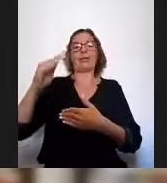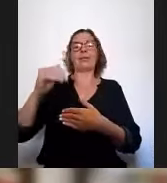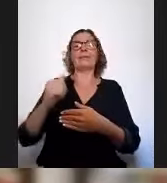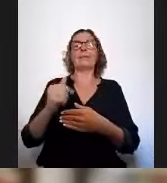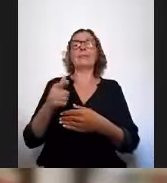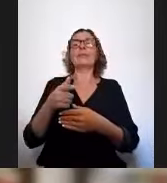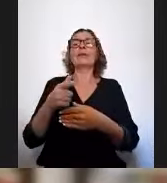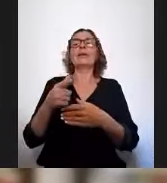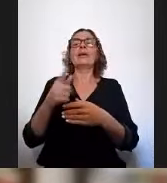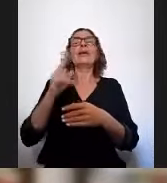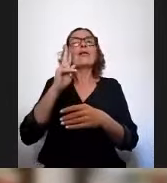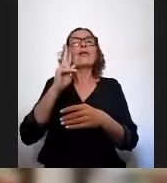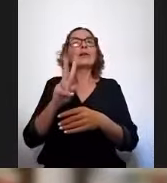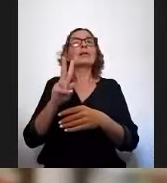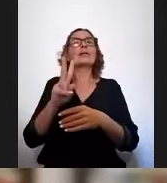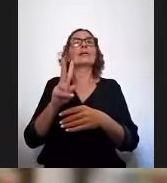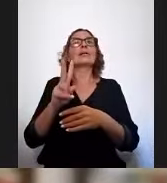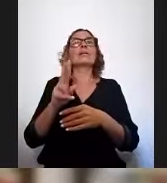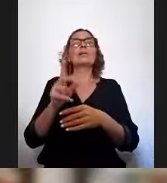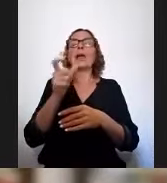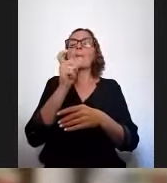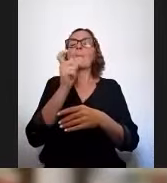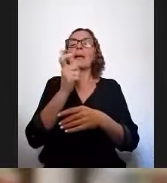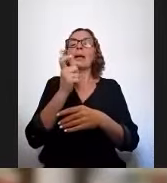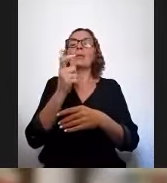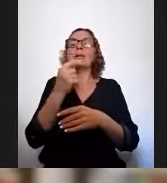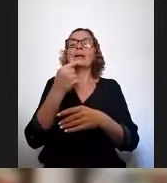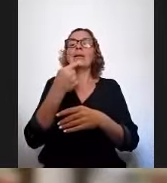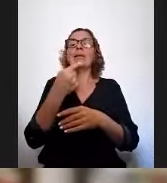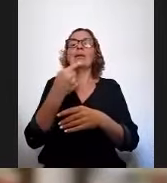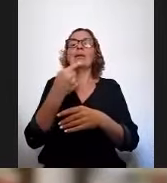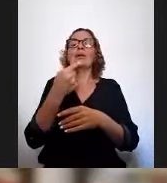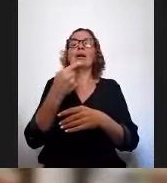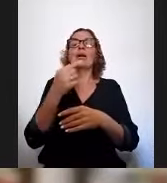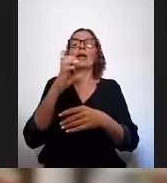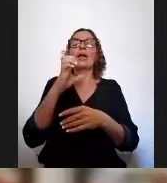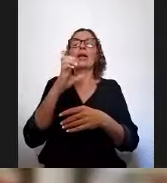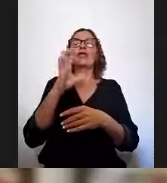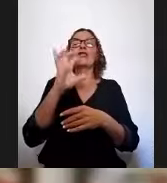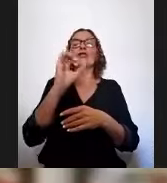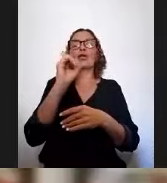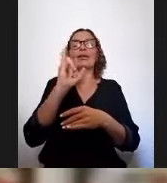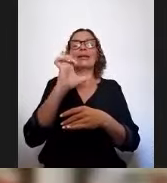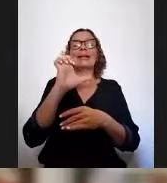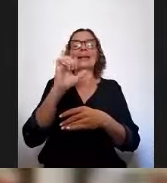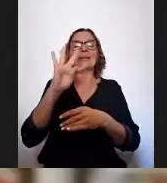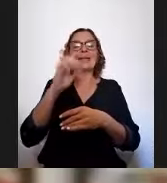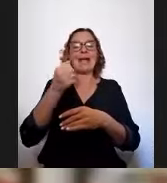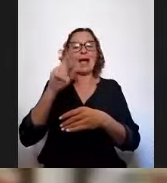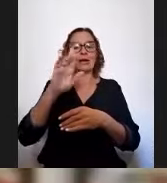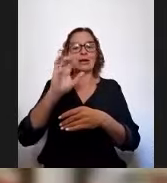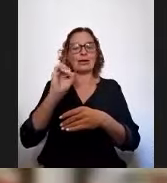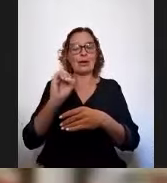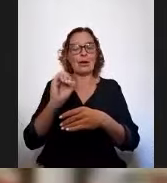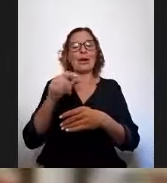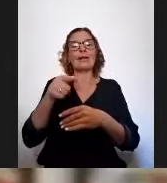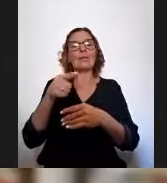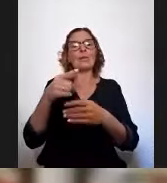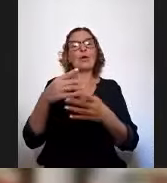haber hay una palabra que se llama afecto societario, es decir, tenemos que estar cómodos con la